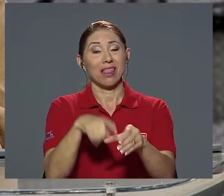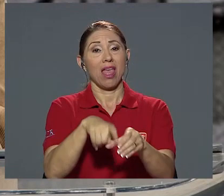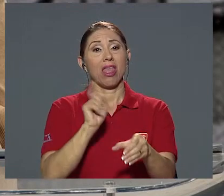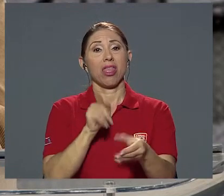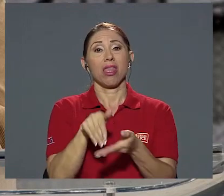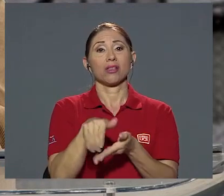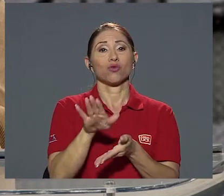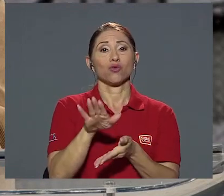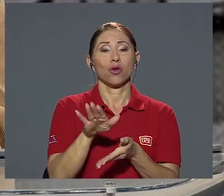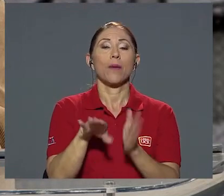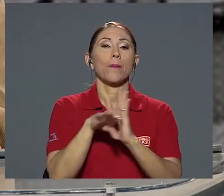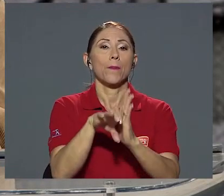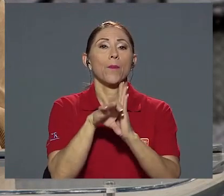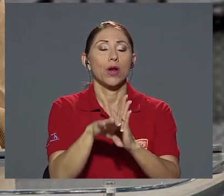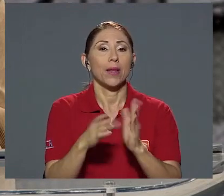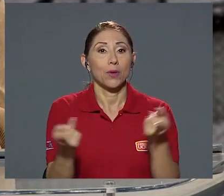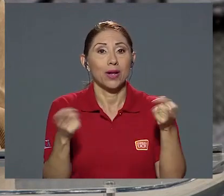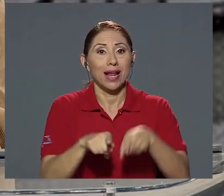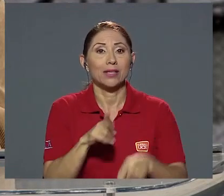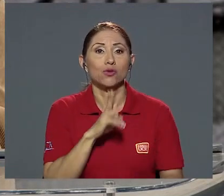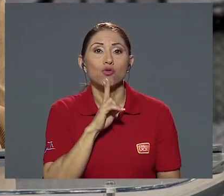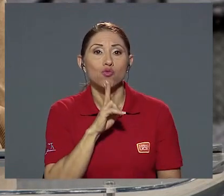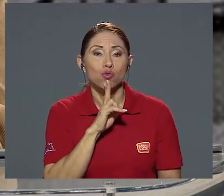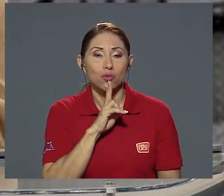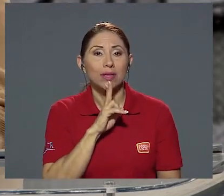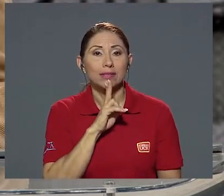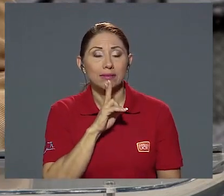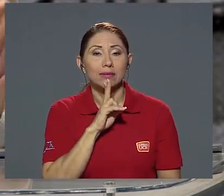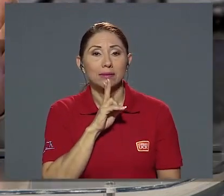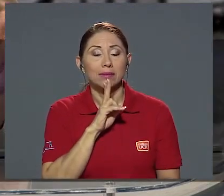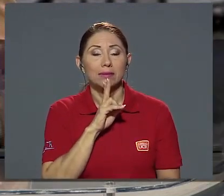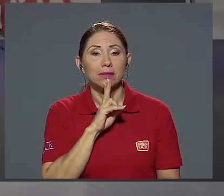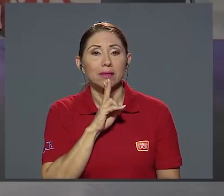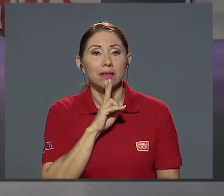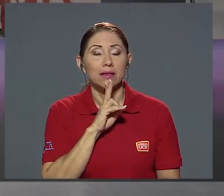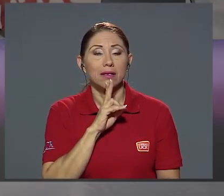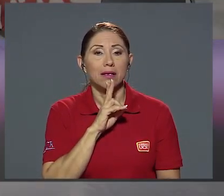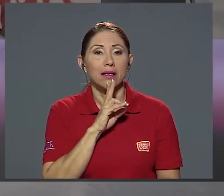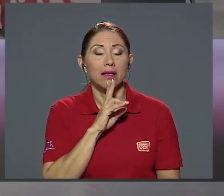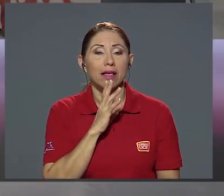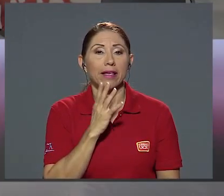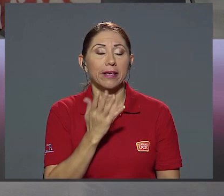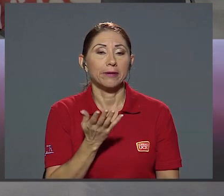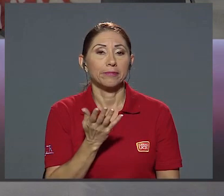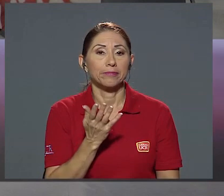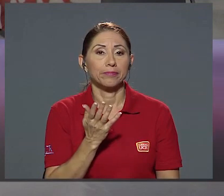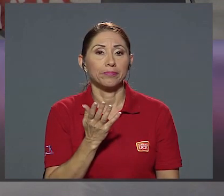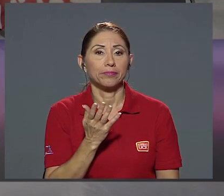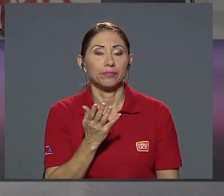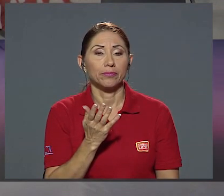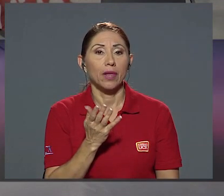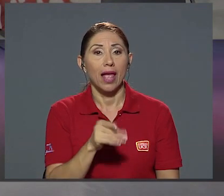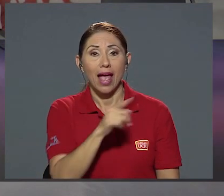Un elemento de contexto, por ejemplo, en el caso de Honduras, sumarle a estas